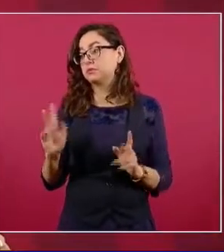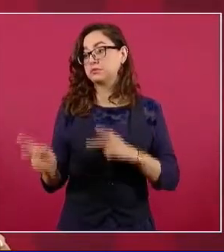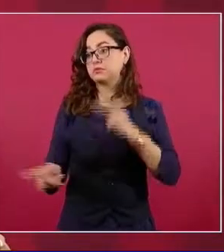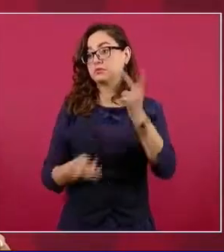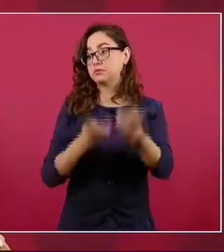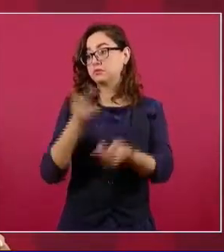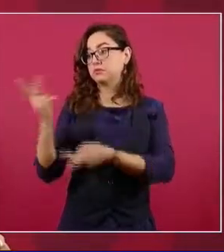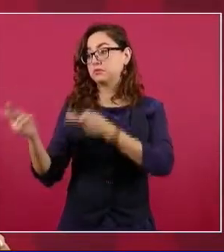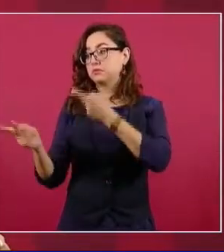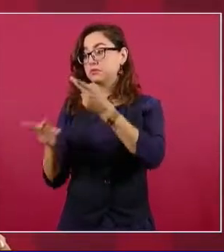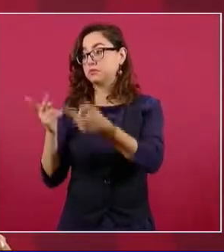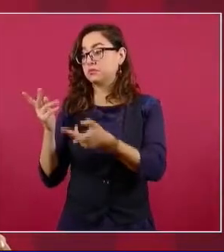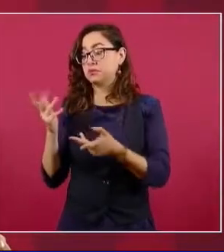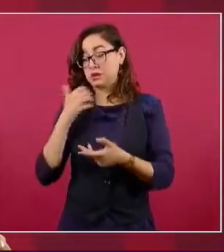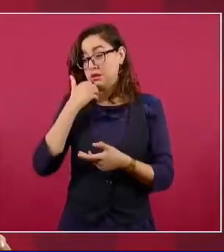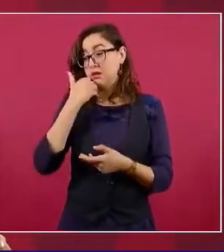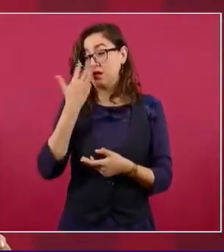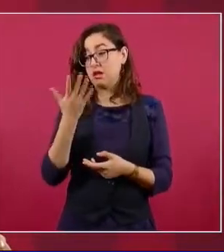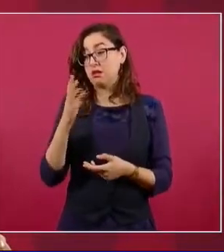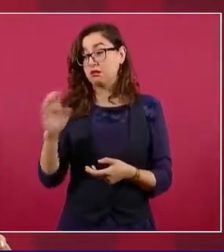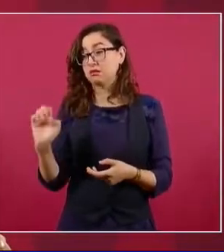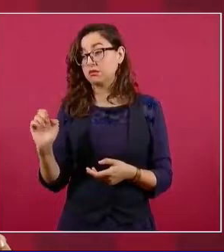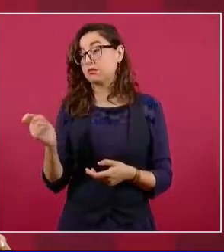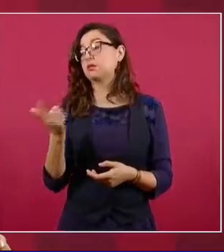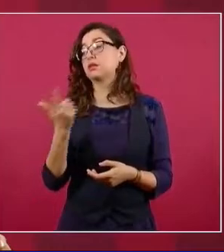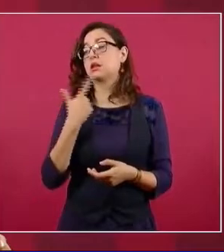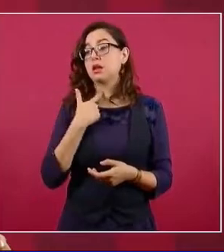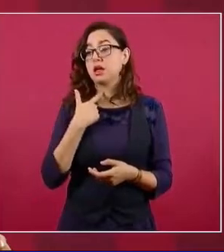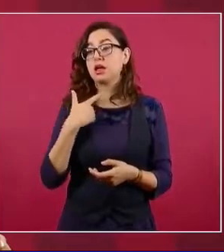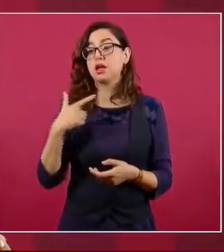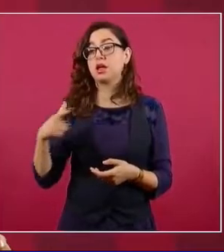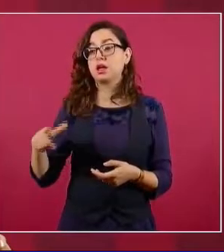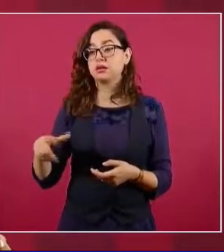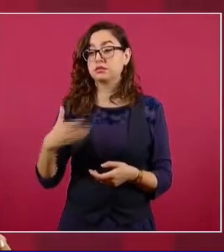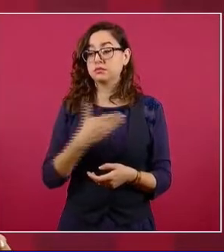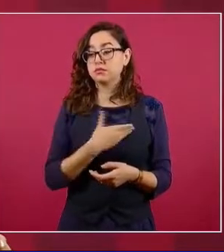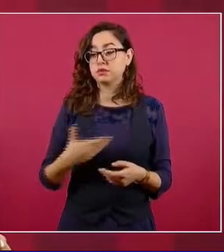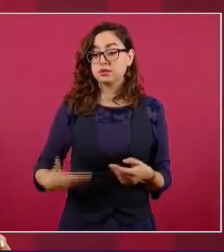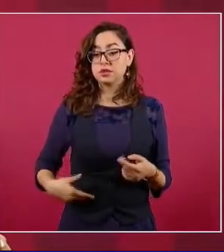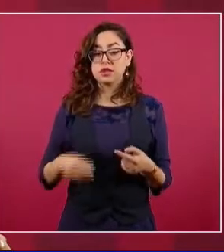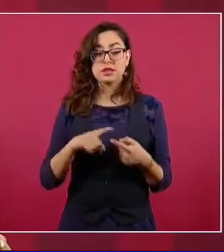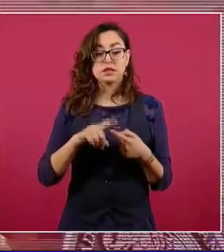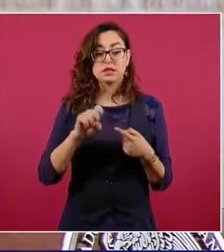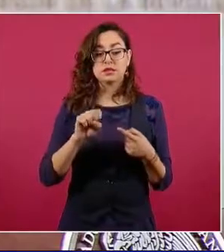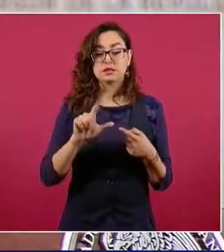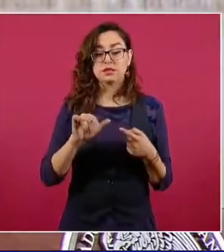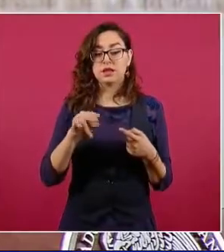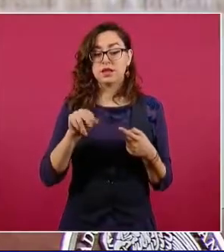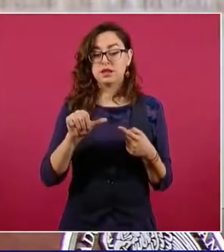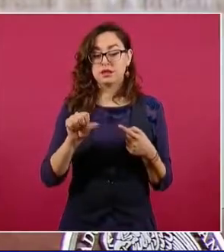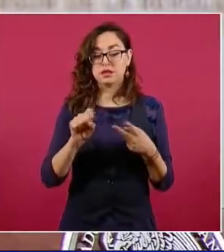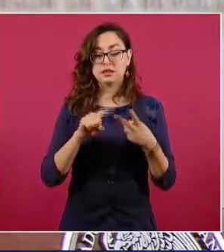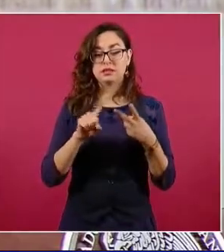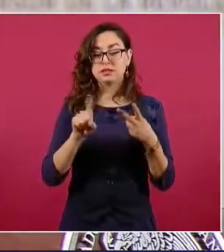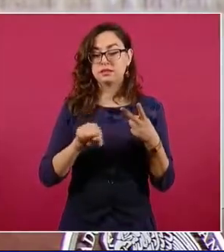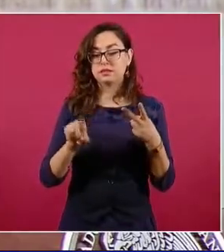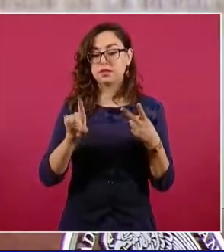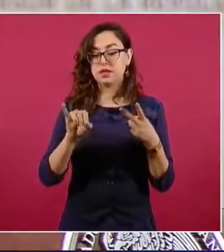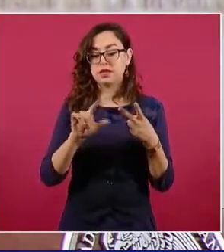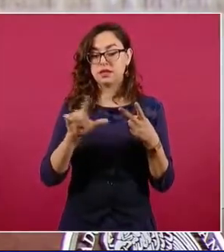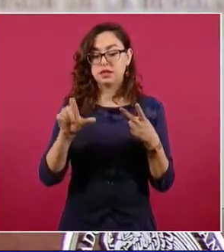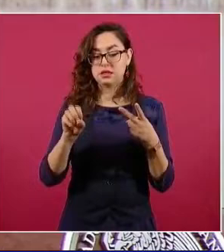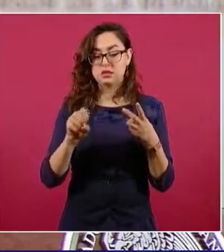investigación a todos los expresidentes, Salinas, Zedillo, Fox, Calderón, Peña